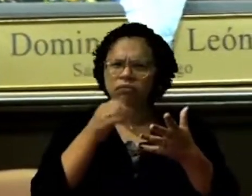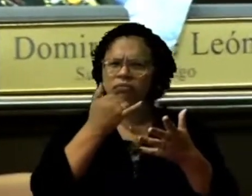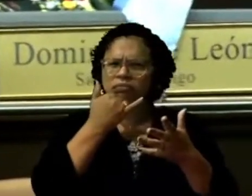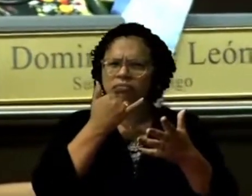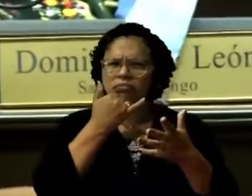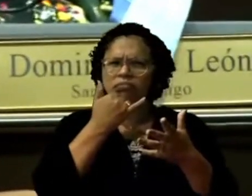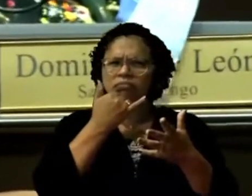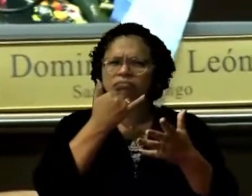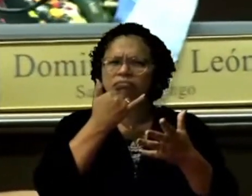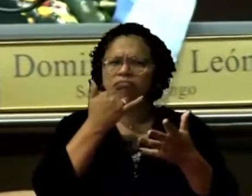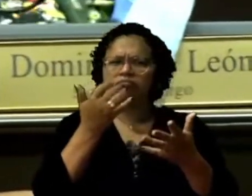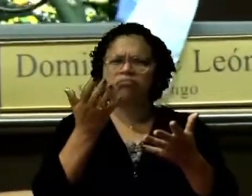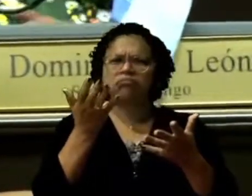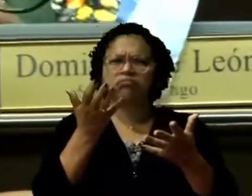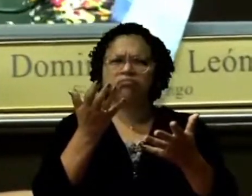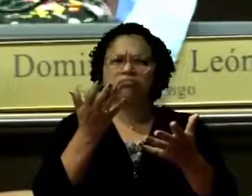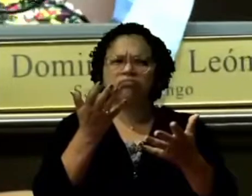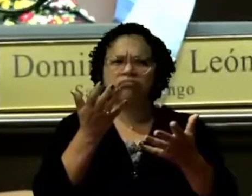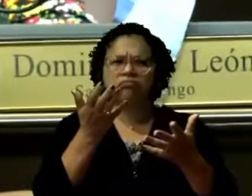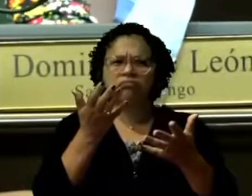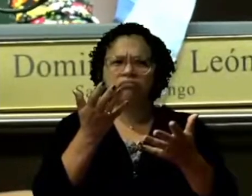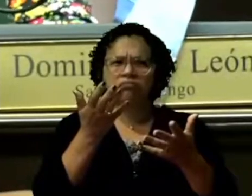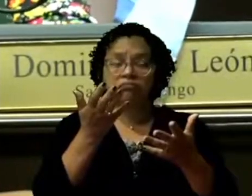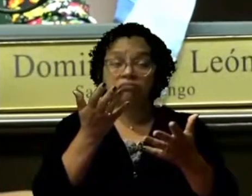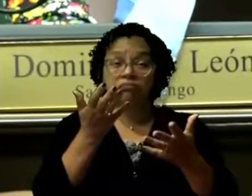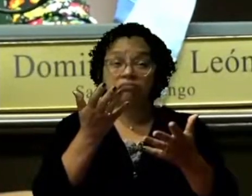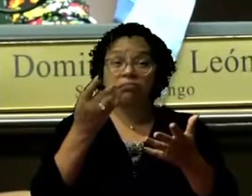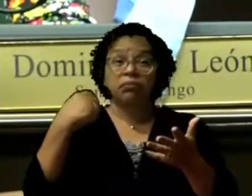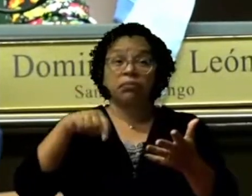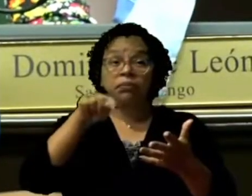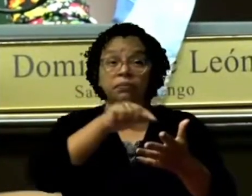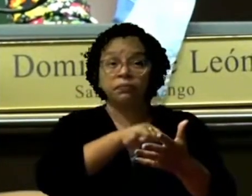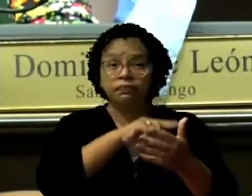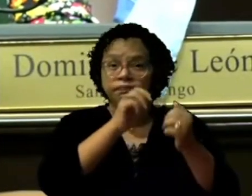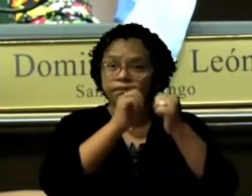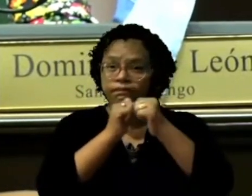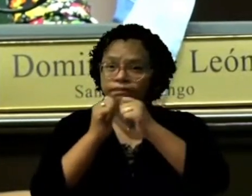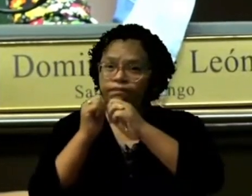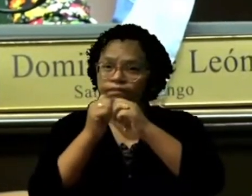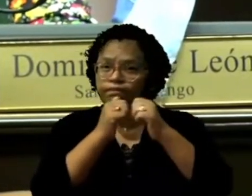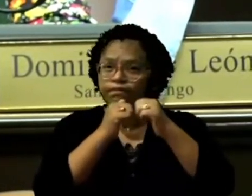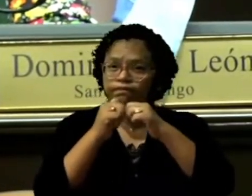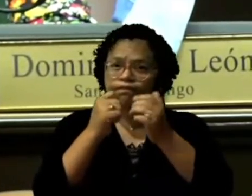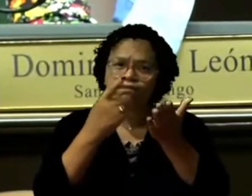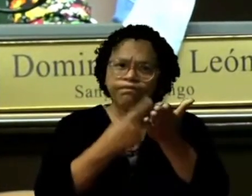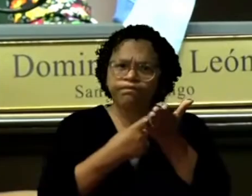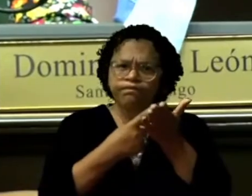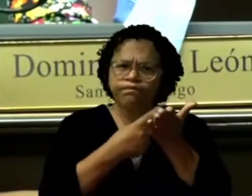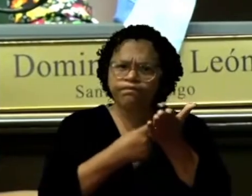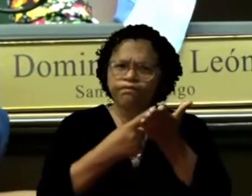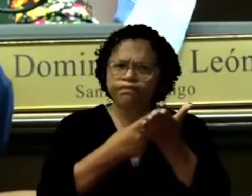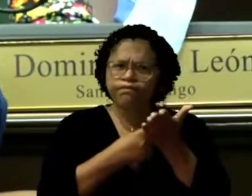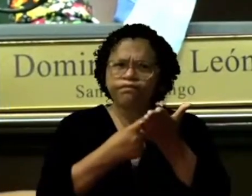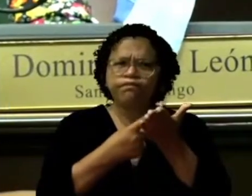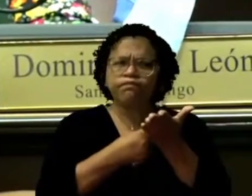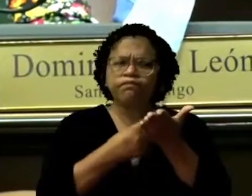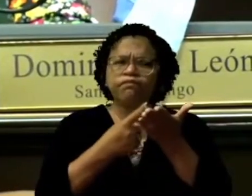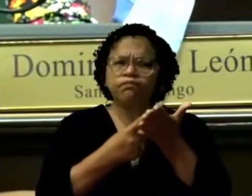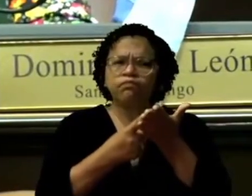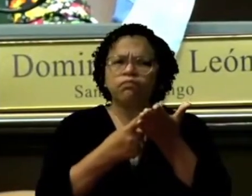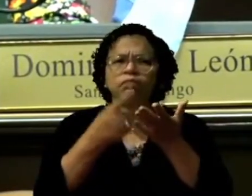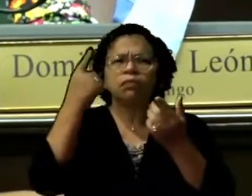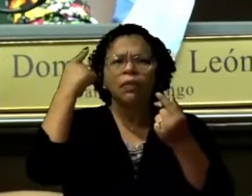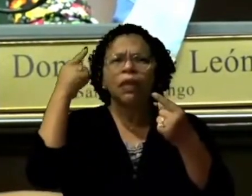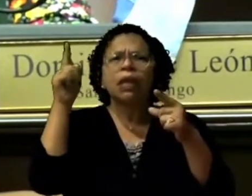Nosotros, después de varias discusiones, aprobamos que el